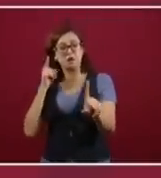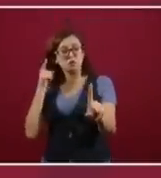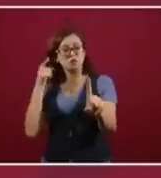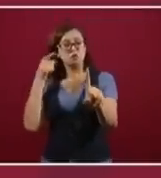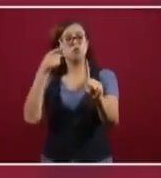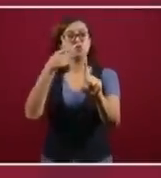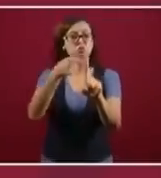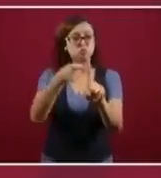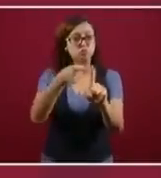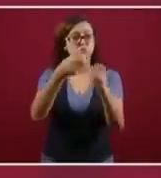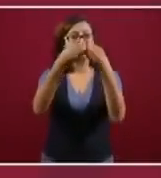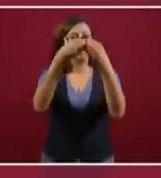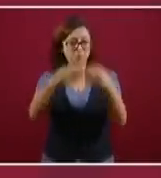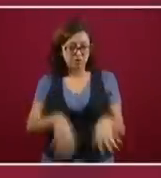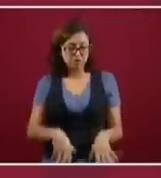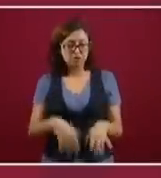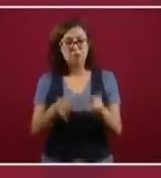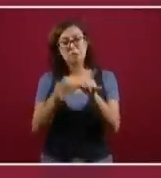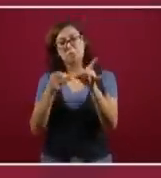ensartas, perdiste.